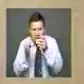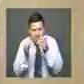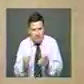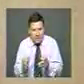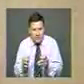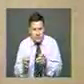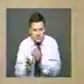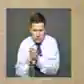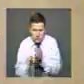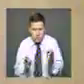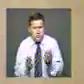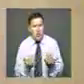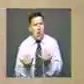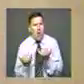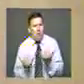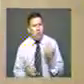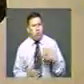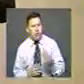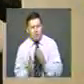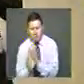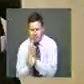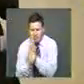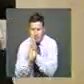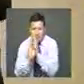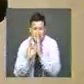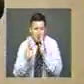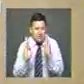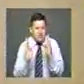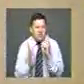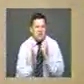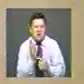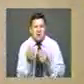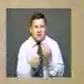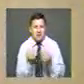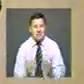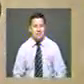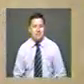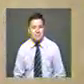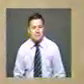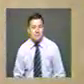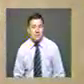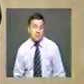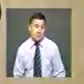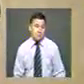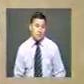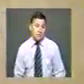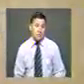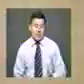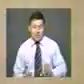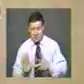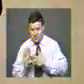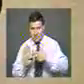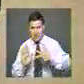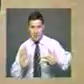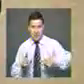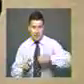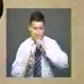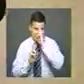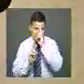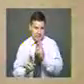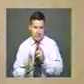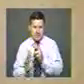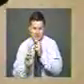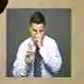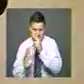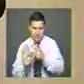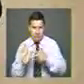y finalmente hay extinción. ¿Qué había que hacer? Coger la orden de la Corte, ser respetuoso con la